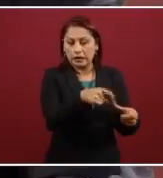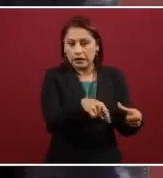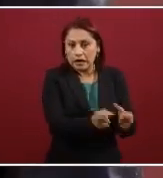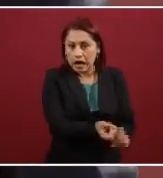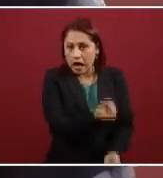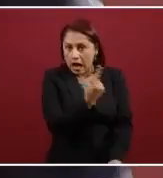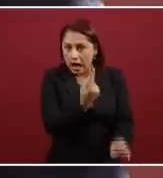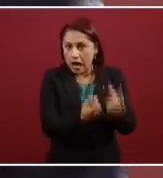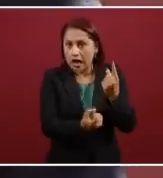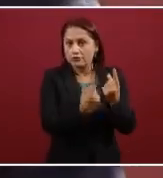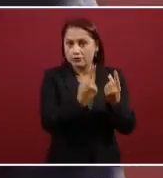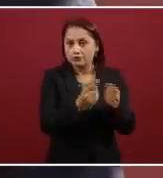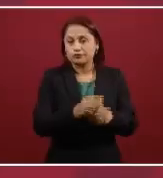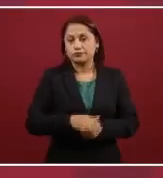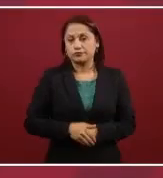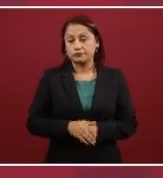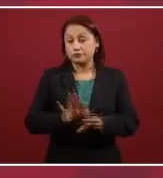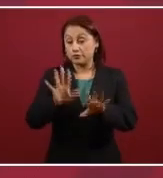en otras partes